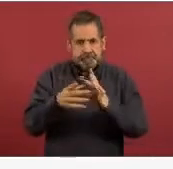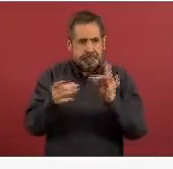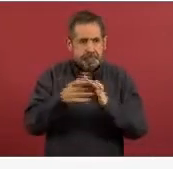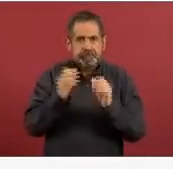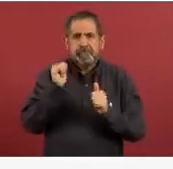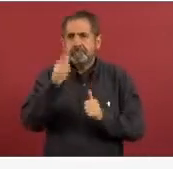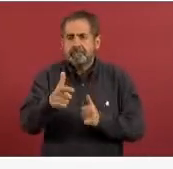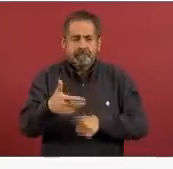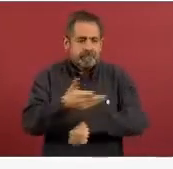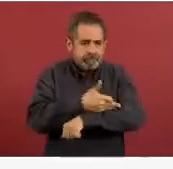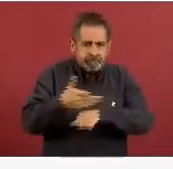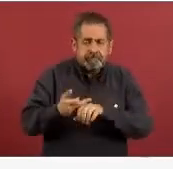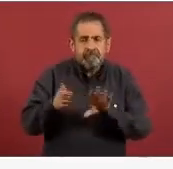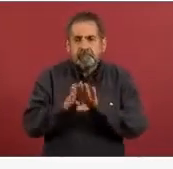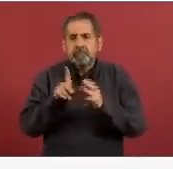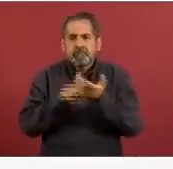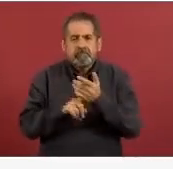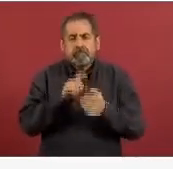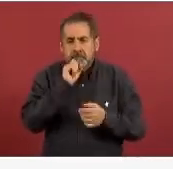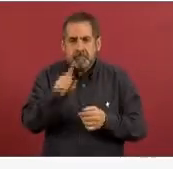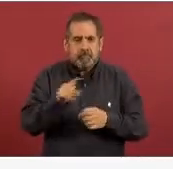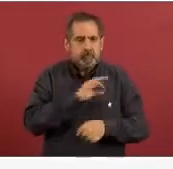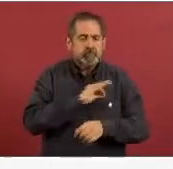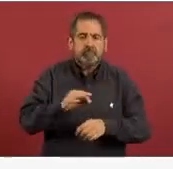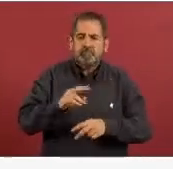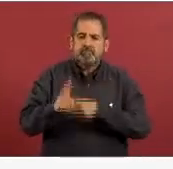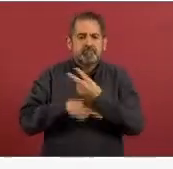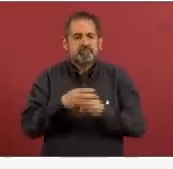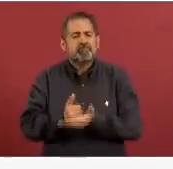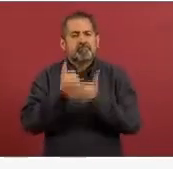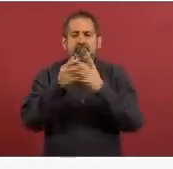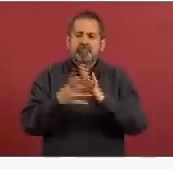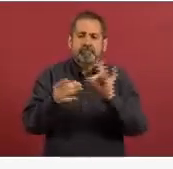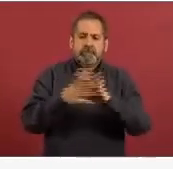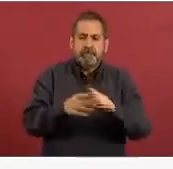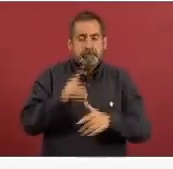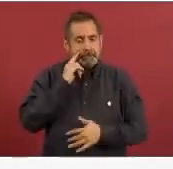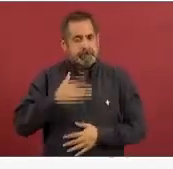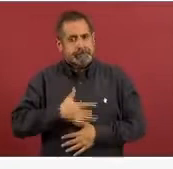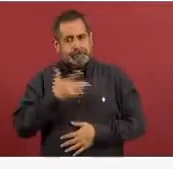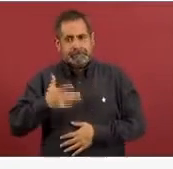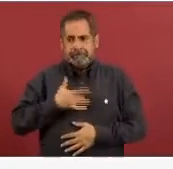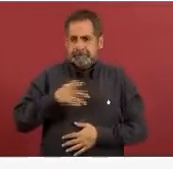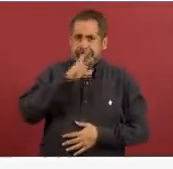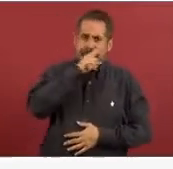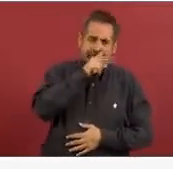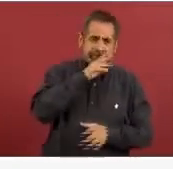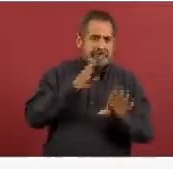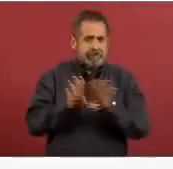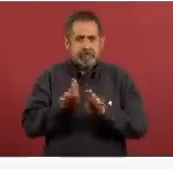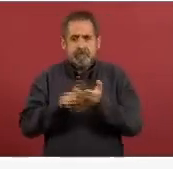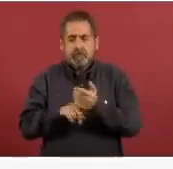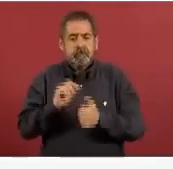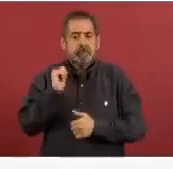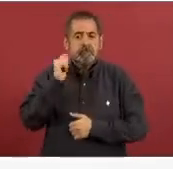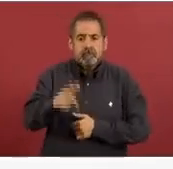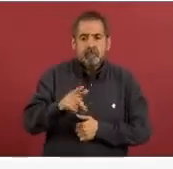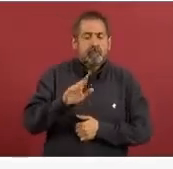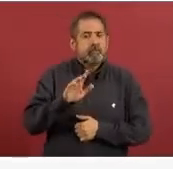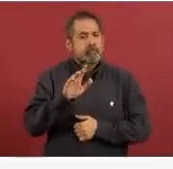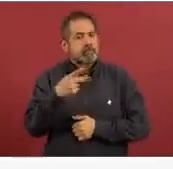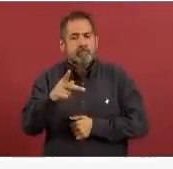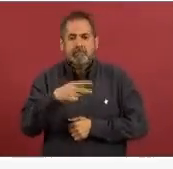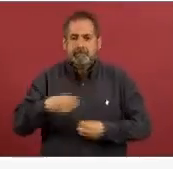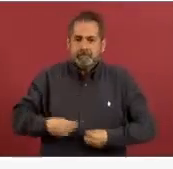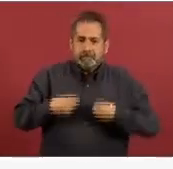tus familiares está en riesgo, puedes también acceder a esta línea. Si te sientes asustada, si corre riesgo tu integridad o